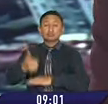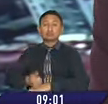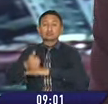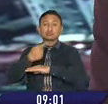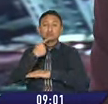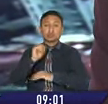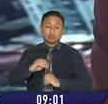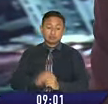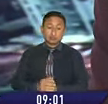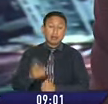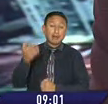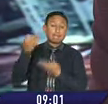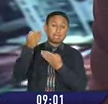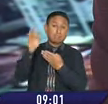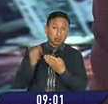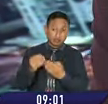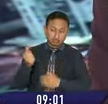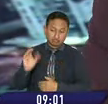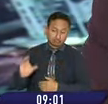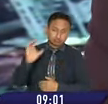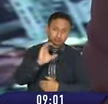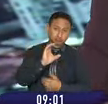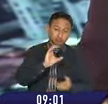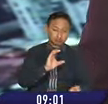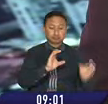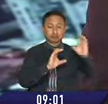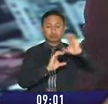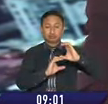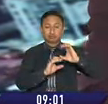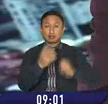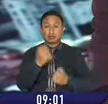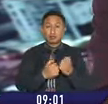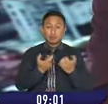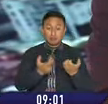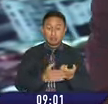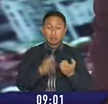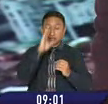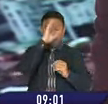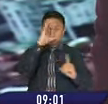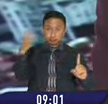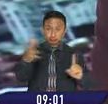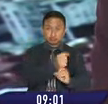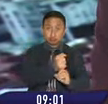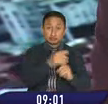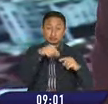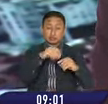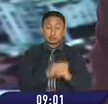prevé pues aumentar el presupuesto para enfrentar esta problemática. Y el objetivo principal es